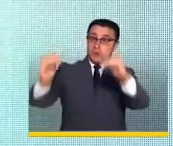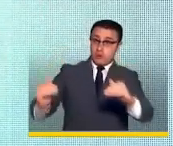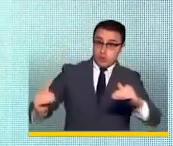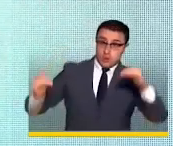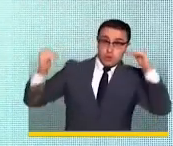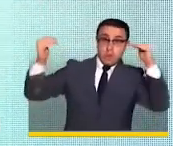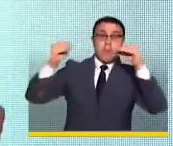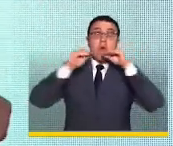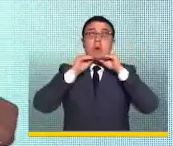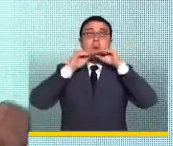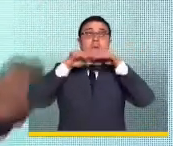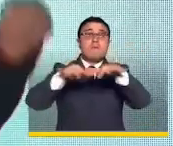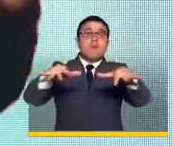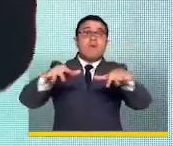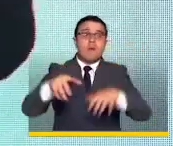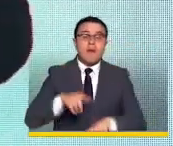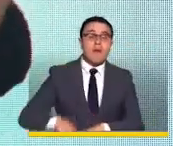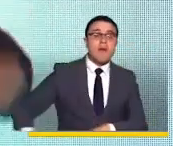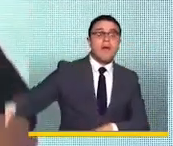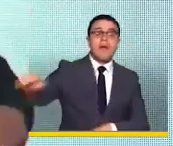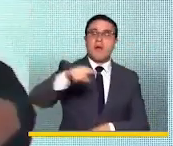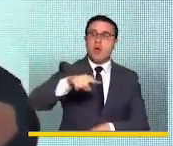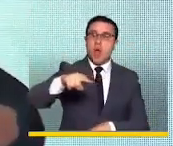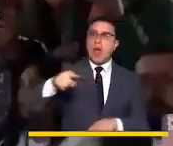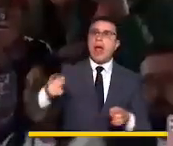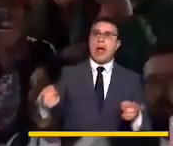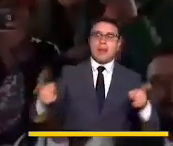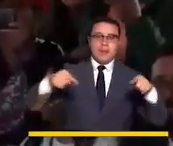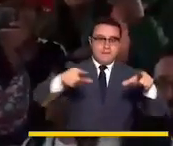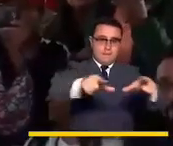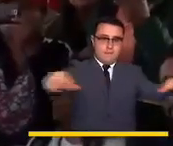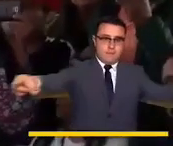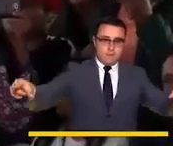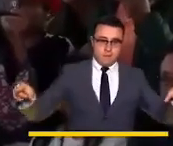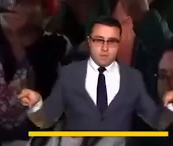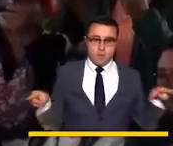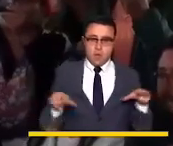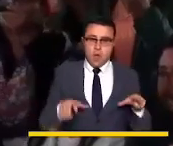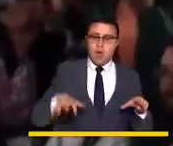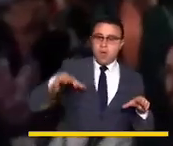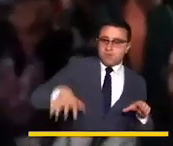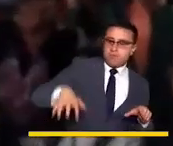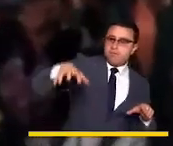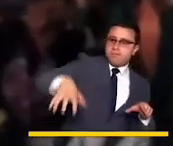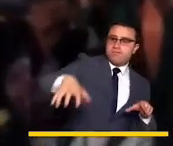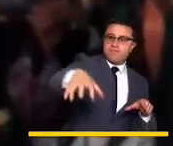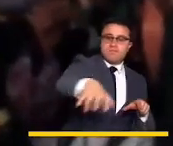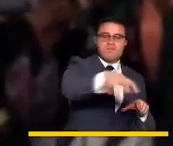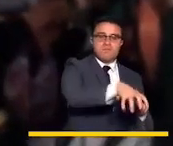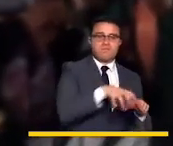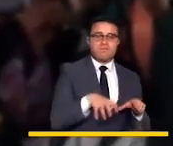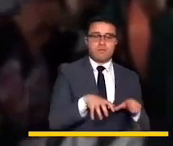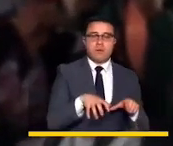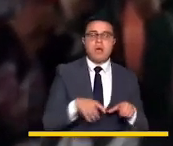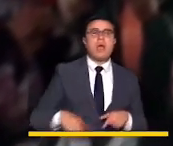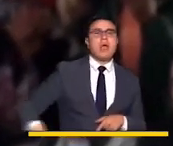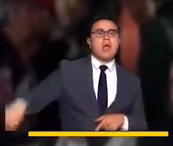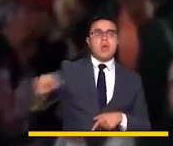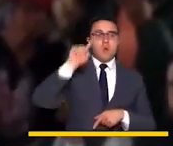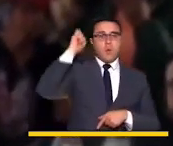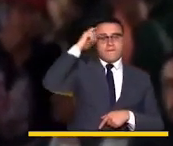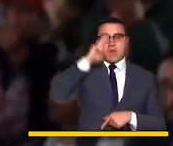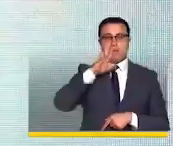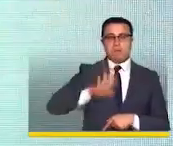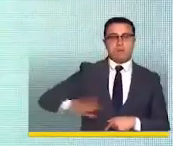pública van a establecer sedes en ese sitio, sedes que financiará el